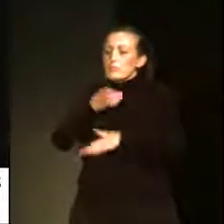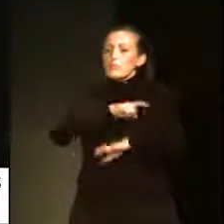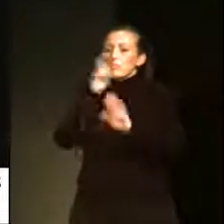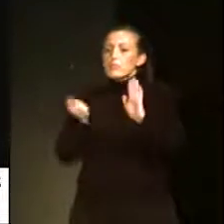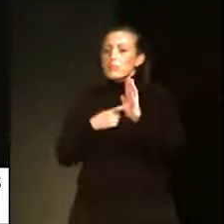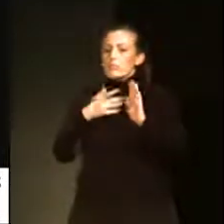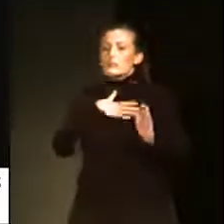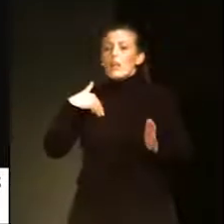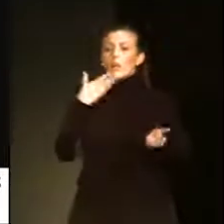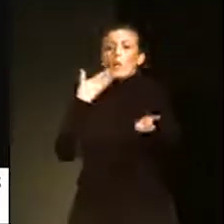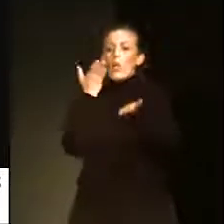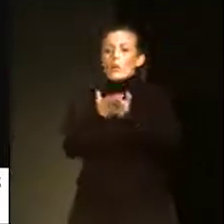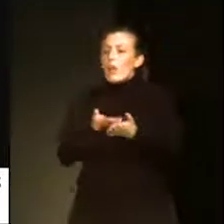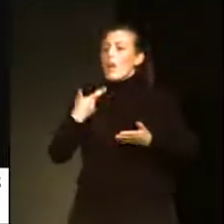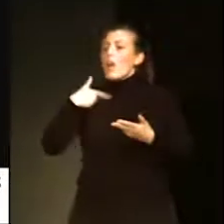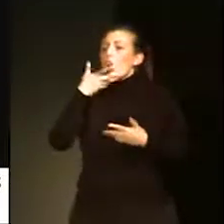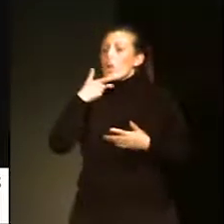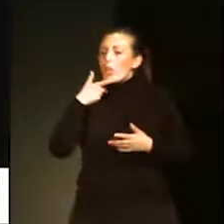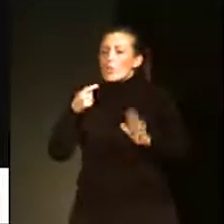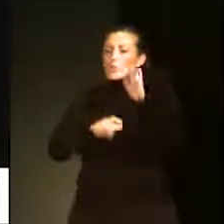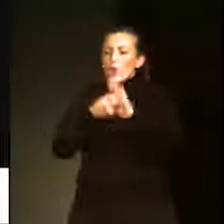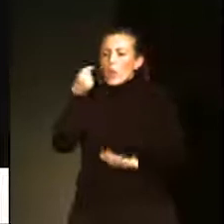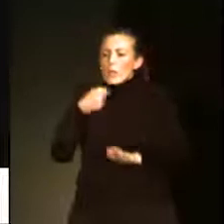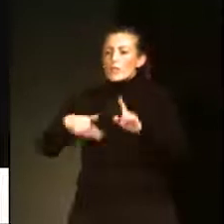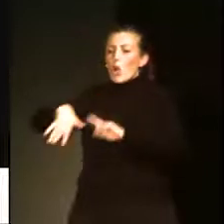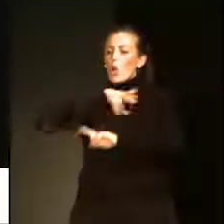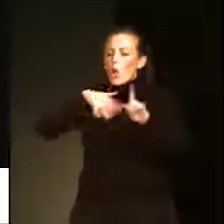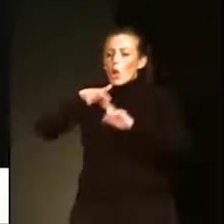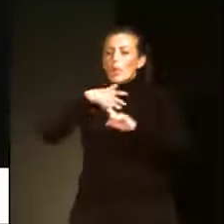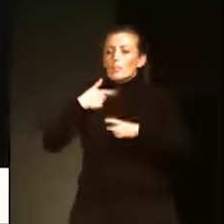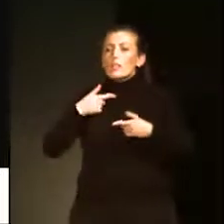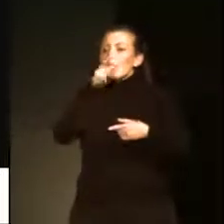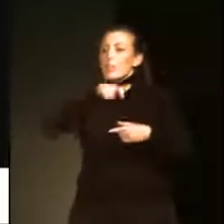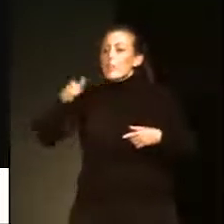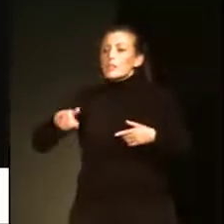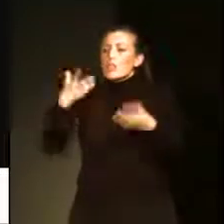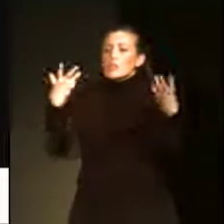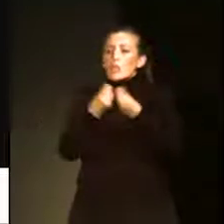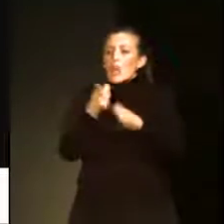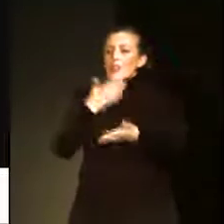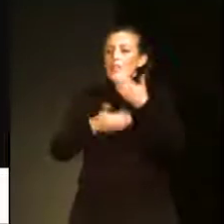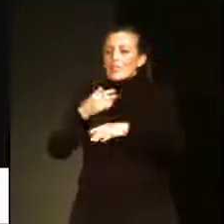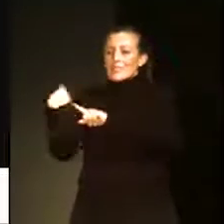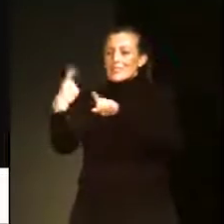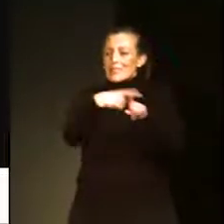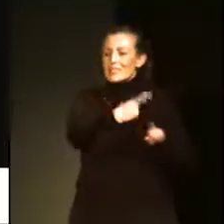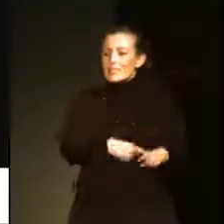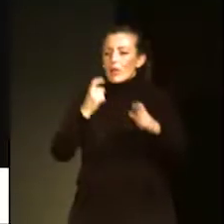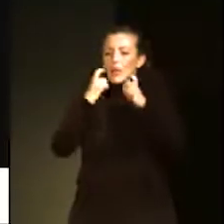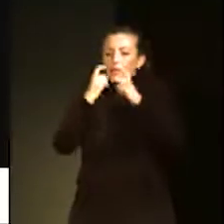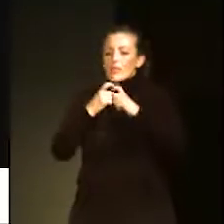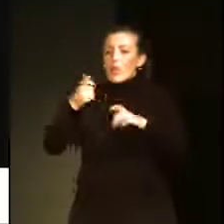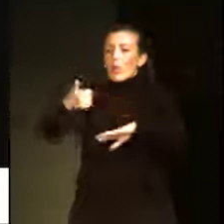Queremos plantear y conocer las condiciones y contextos que permiten a las personas con distintas capacidades, a